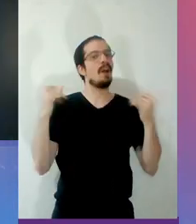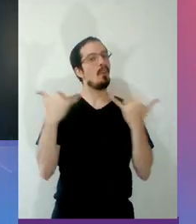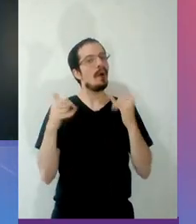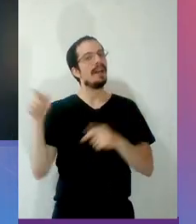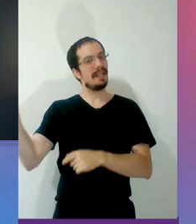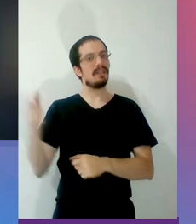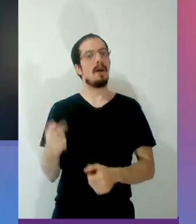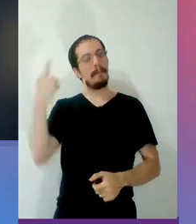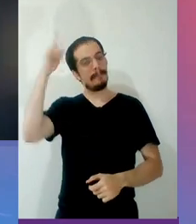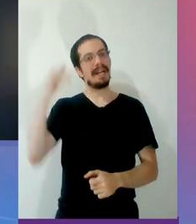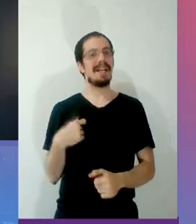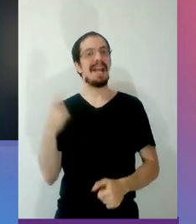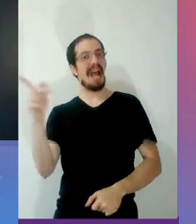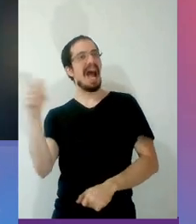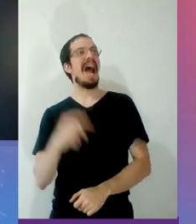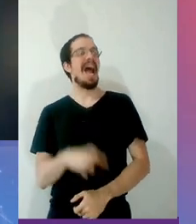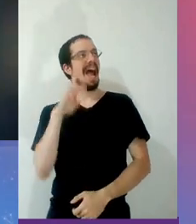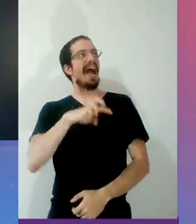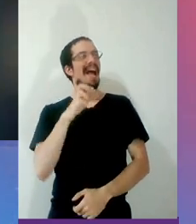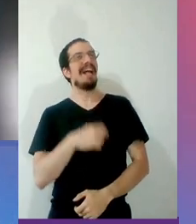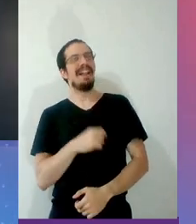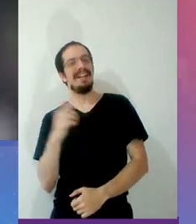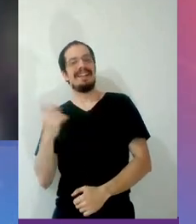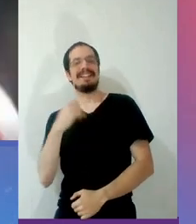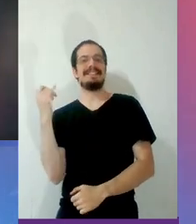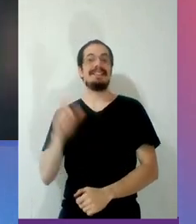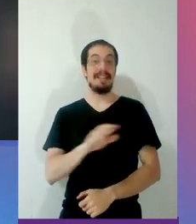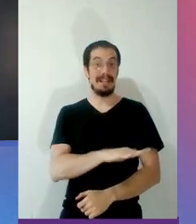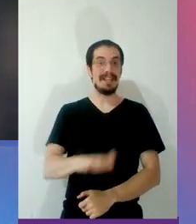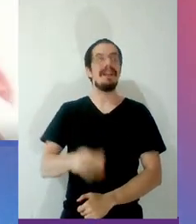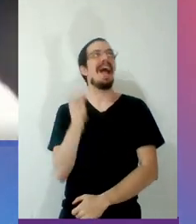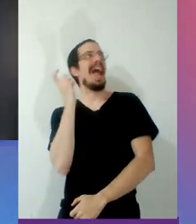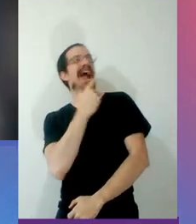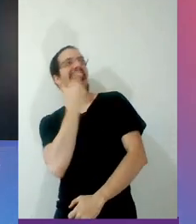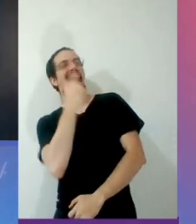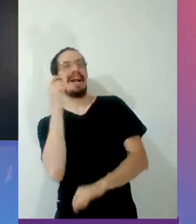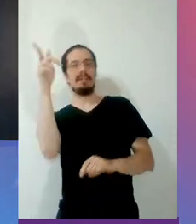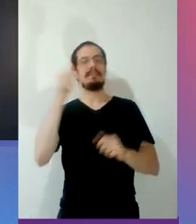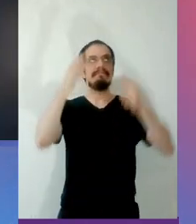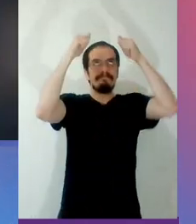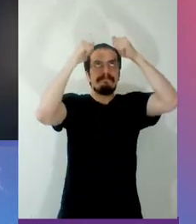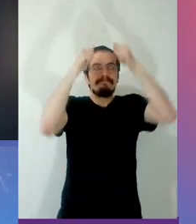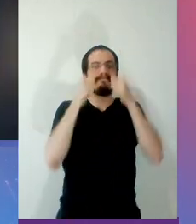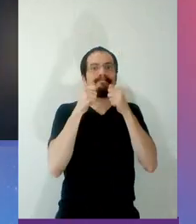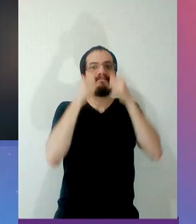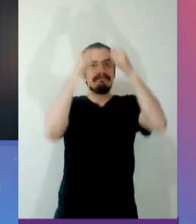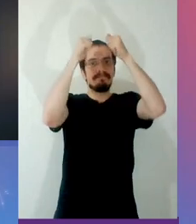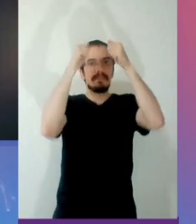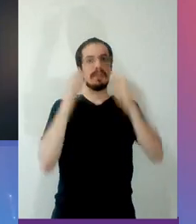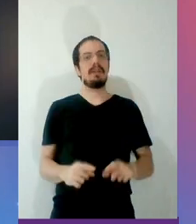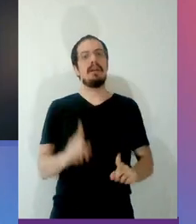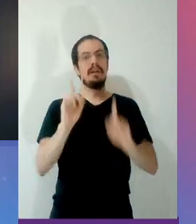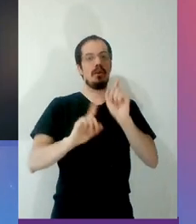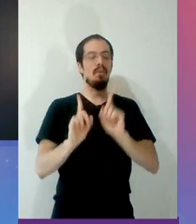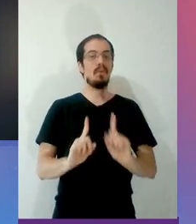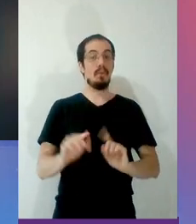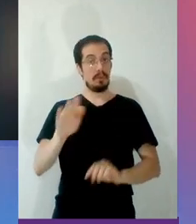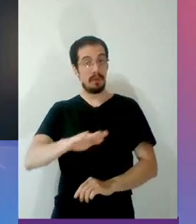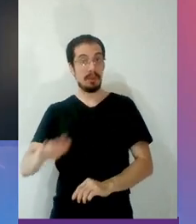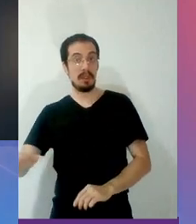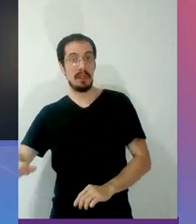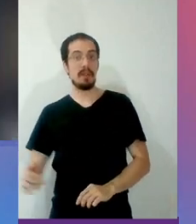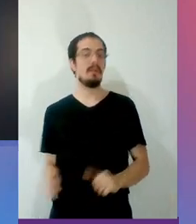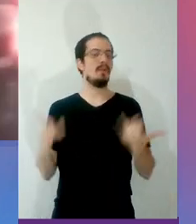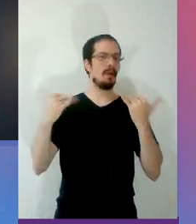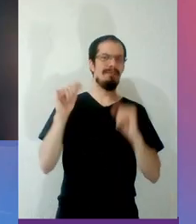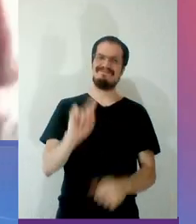y se alegra de encontrar a los otros. Es un juego que, por ejemplo, los niños autistas hacen muy poco, si es que lo hacen. Y entonces yo ya a